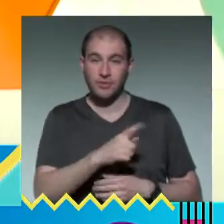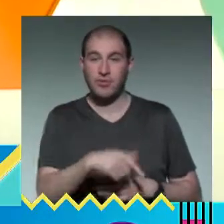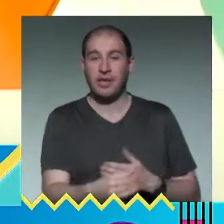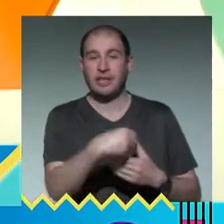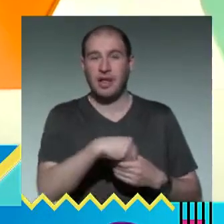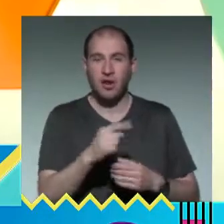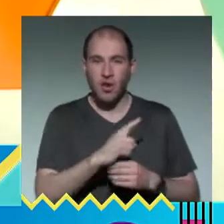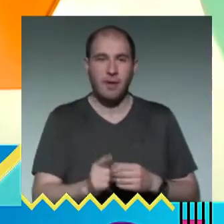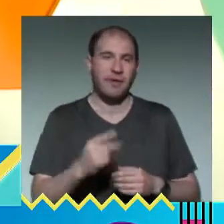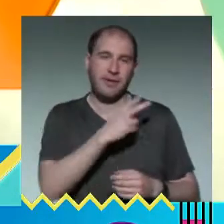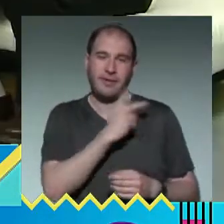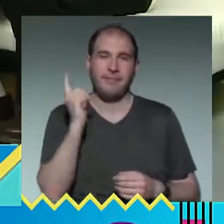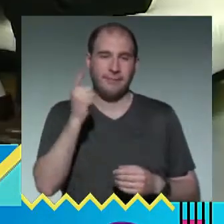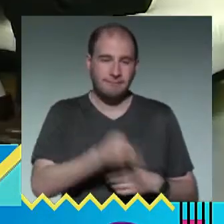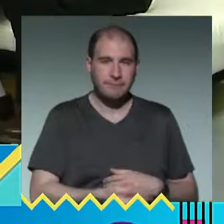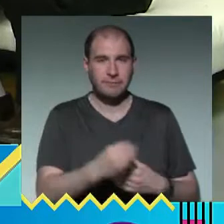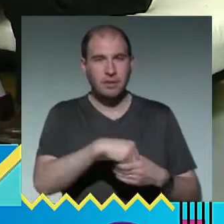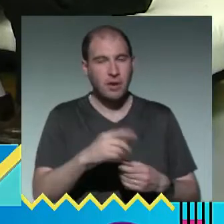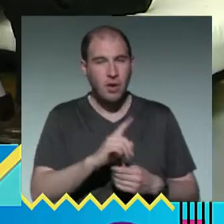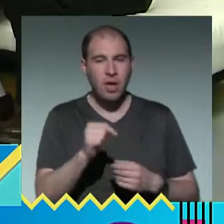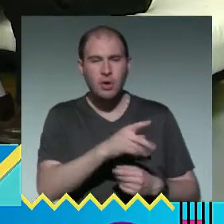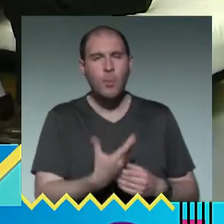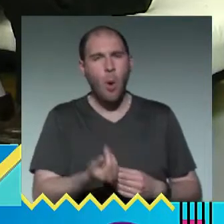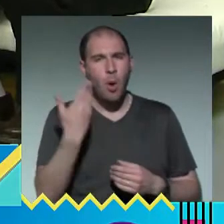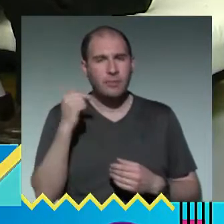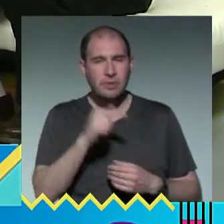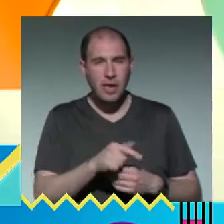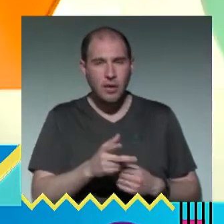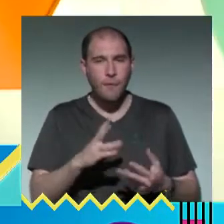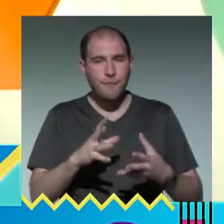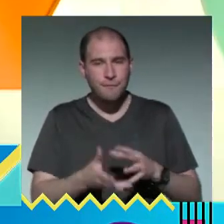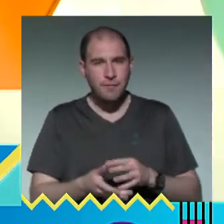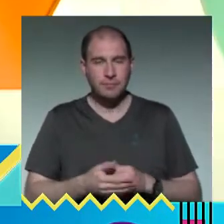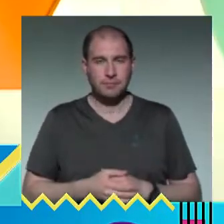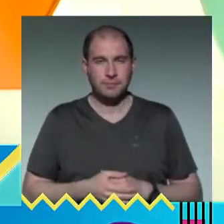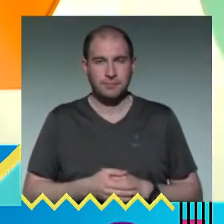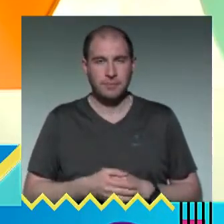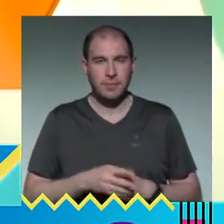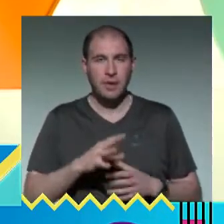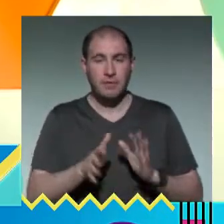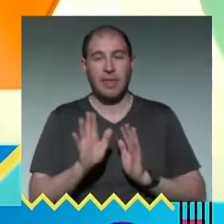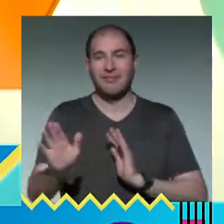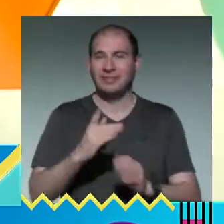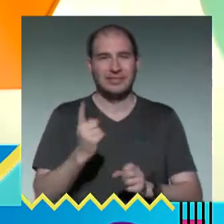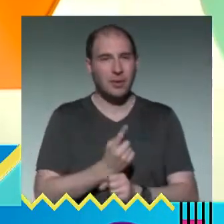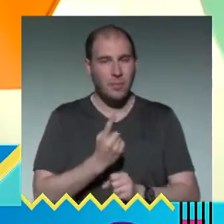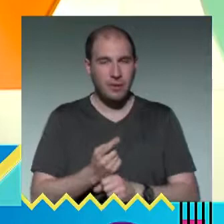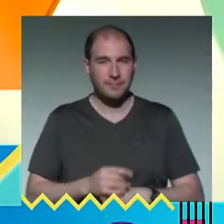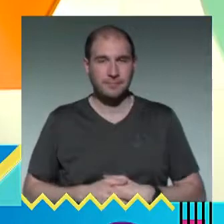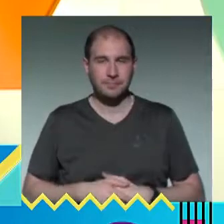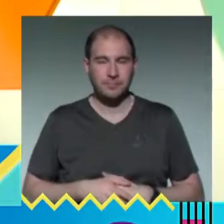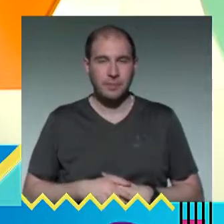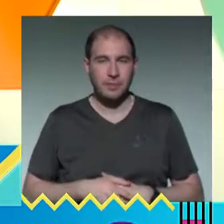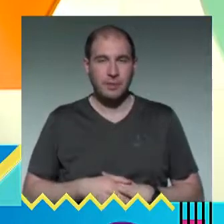integraron desde arriba y tampoco ellos pudieron muchas veces generar mecanismos, ¿no es cierto?, para defenderse y para integrarse.